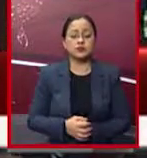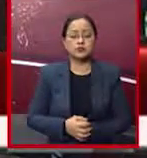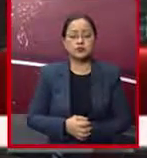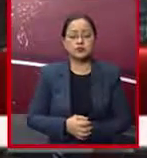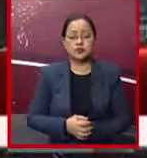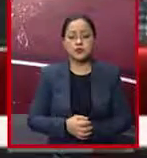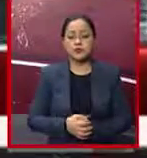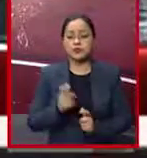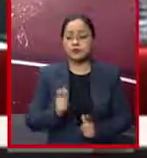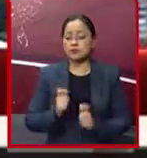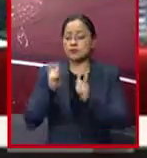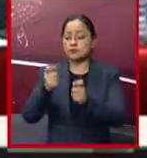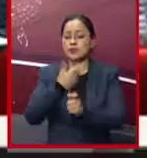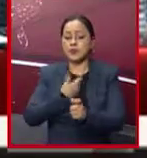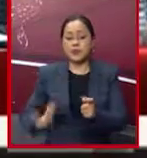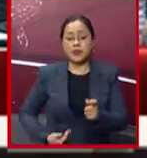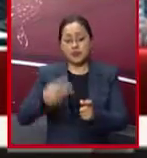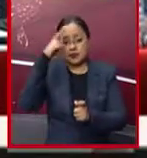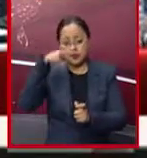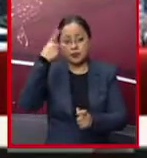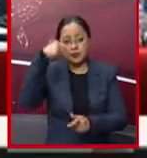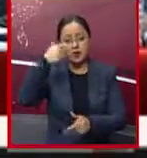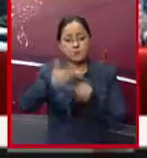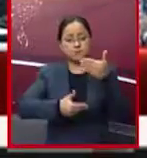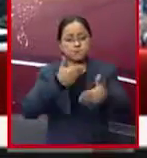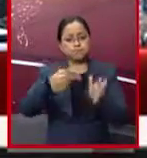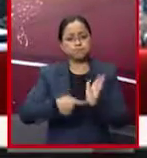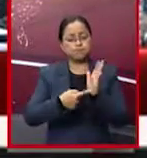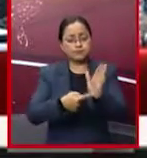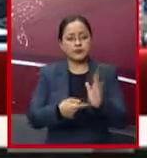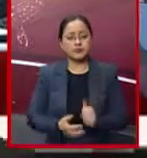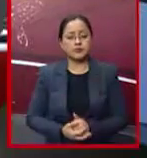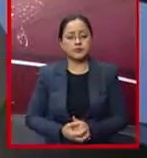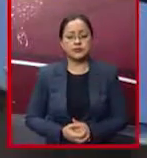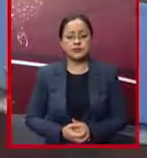Pasa al Ejecutivo para sus efectos constitucionales.